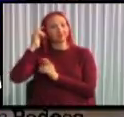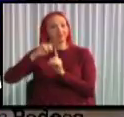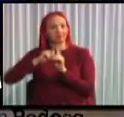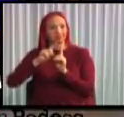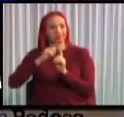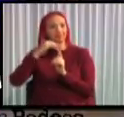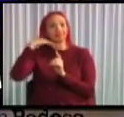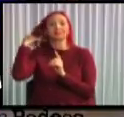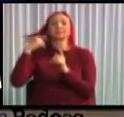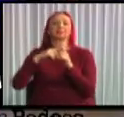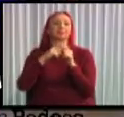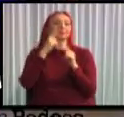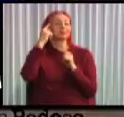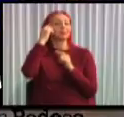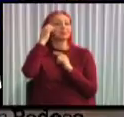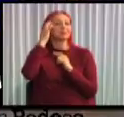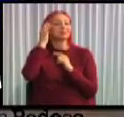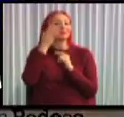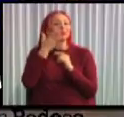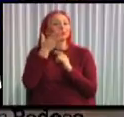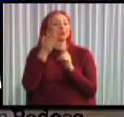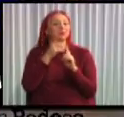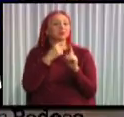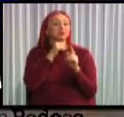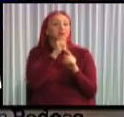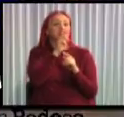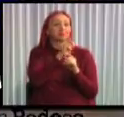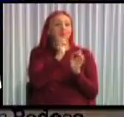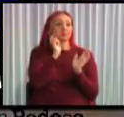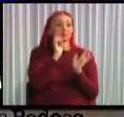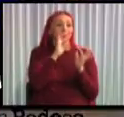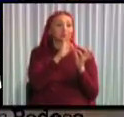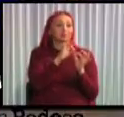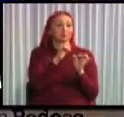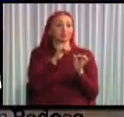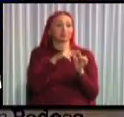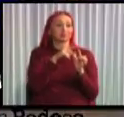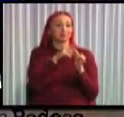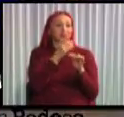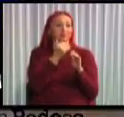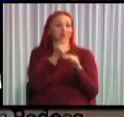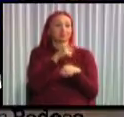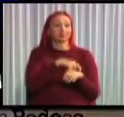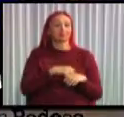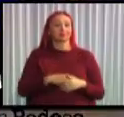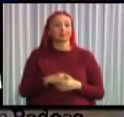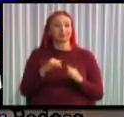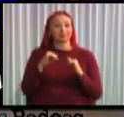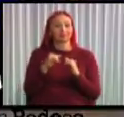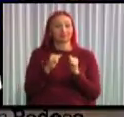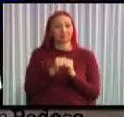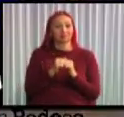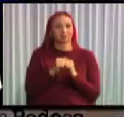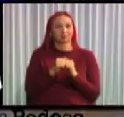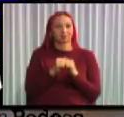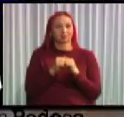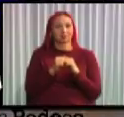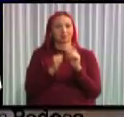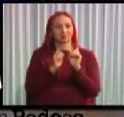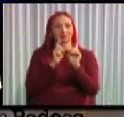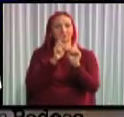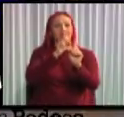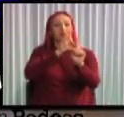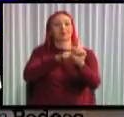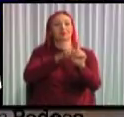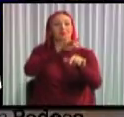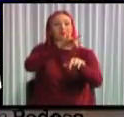Para la mujer era diferente. Haga otras cosas y no necesariamente póngase a jugar, ¿verdad? Más en aquella etapa. Se jugaba congelado. Ahora, ¿cómo